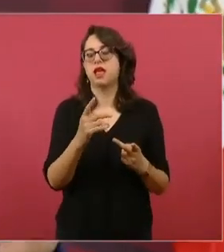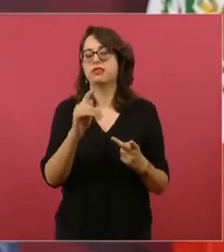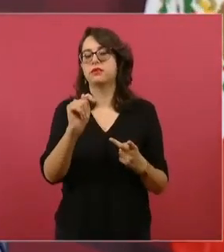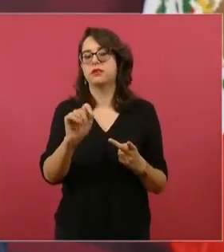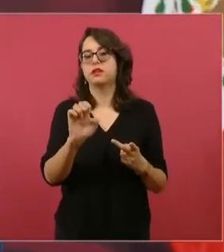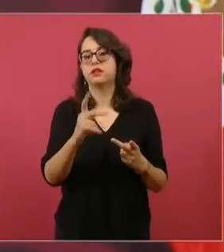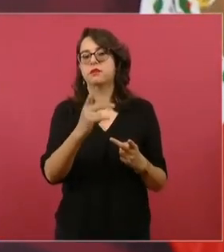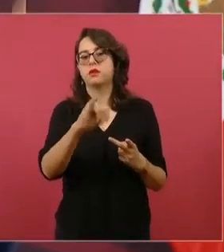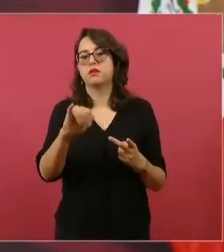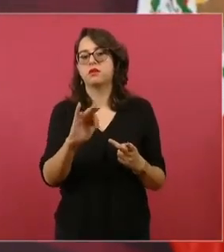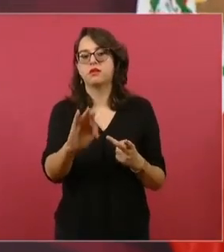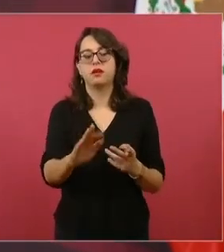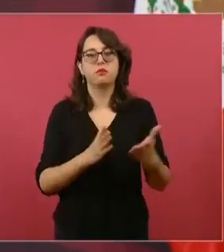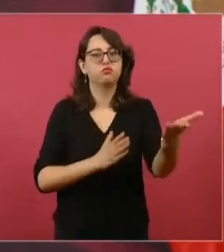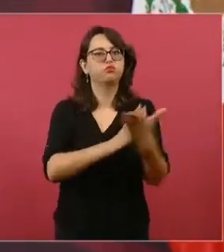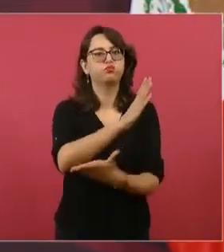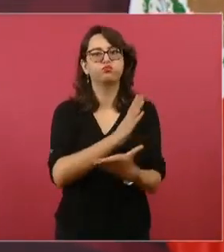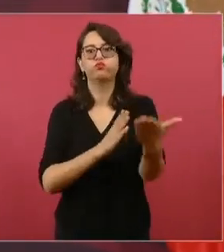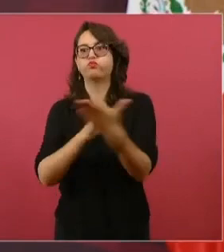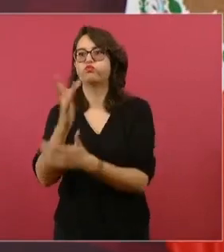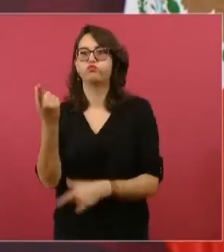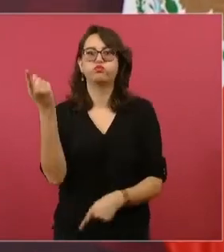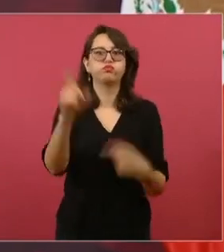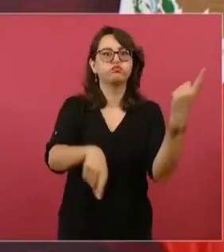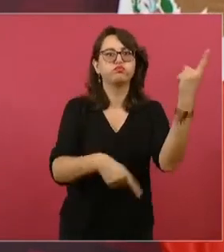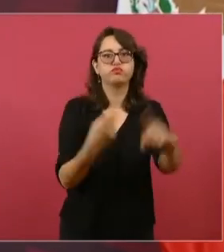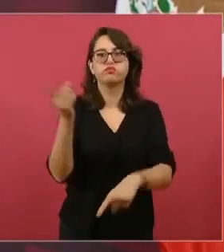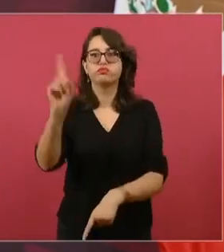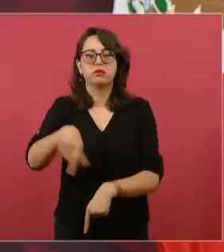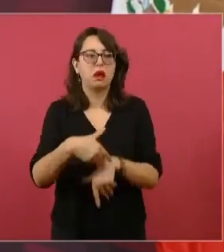Tenían tomado el gobierno.